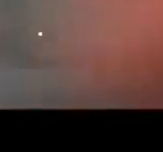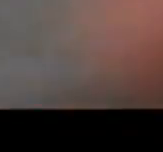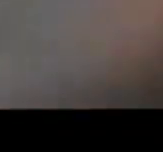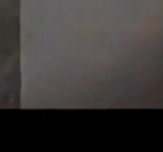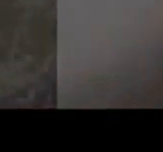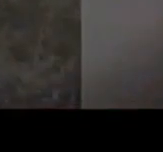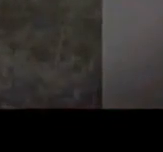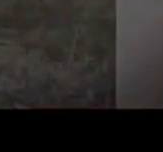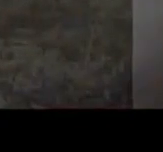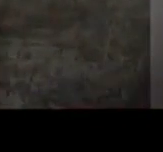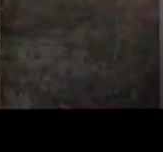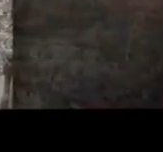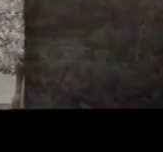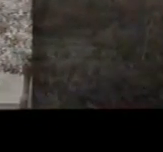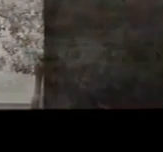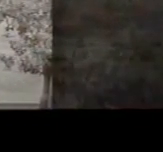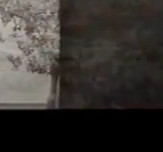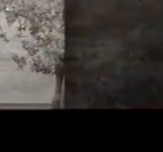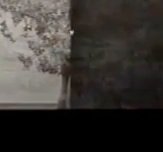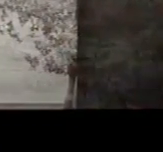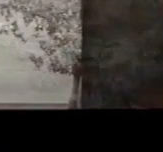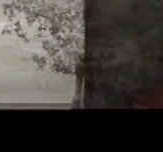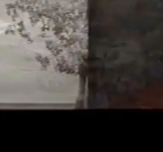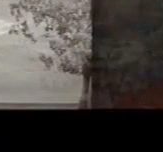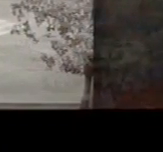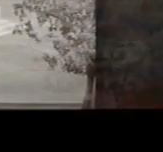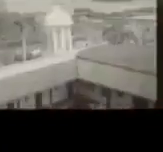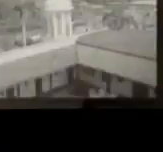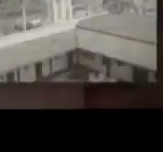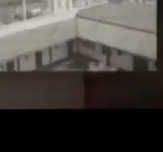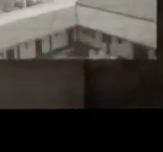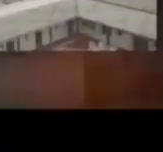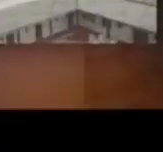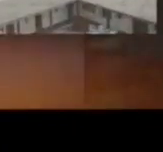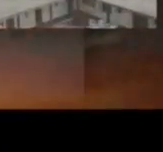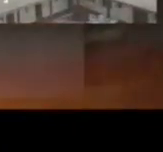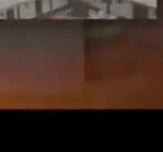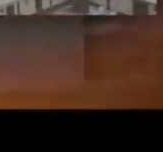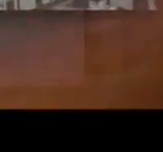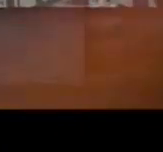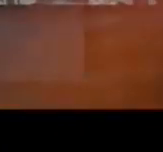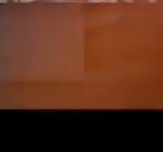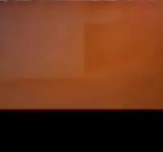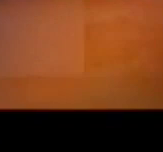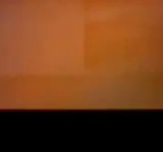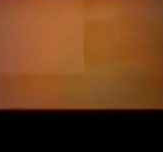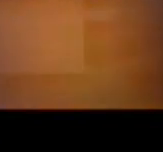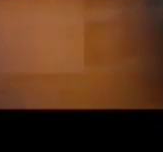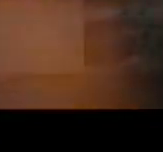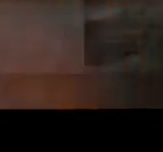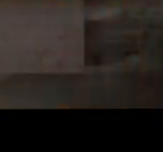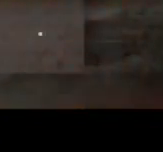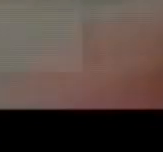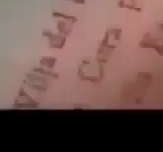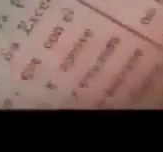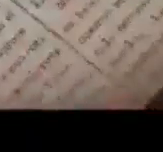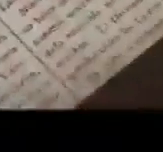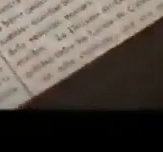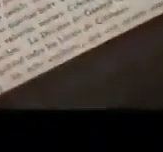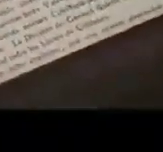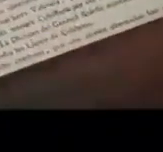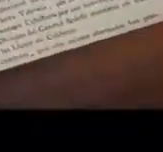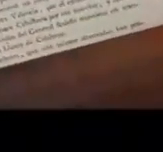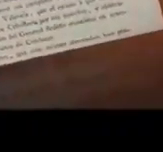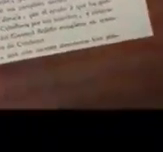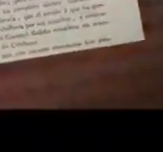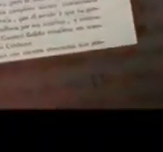libertador y se convirtieron en fuente de debate para en Ágora Nacional, en cada esquina, en cada plaza, alimentando la